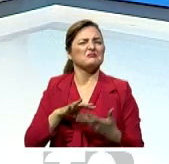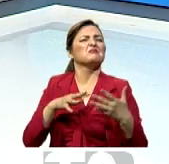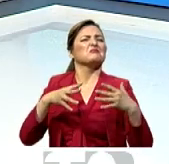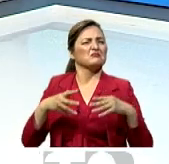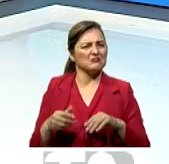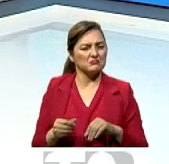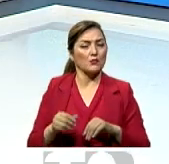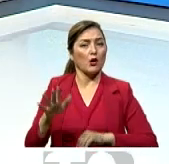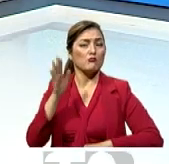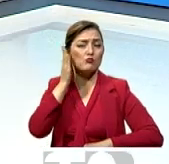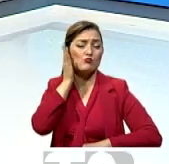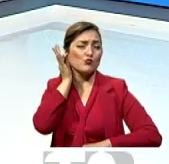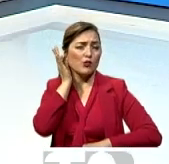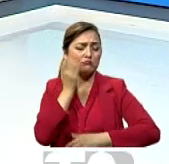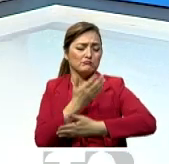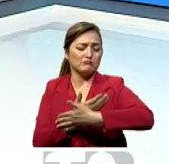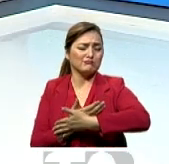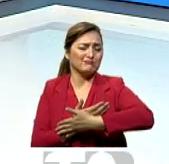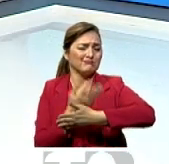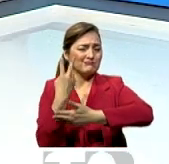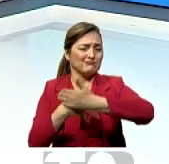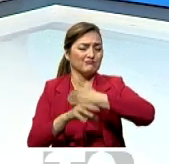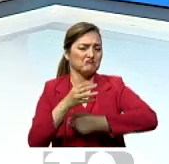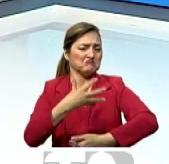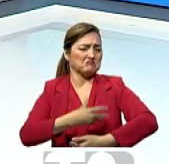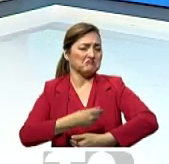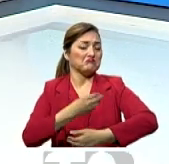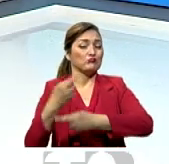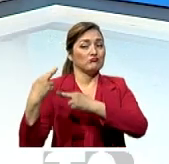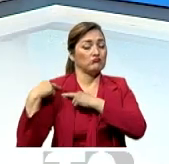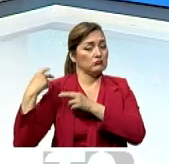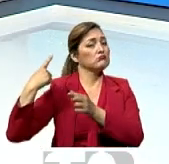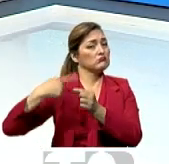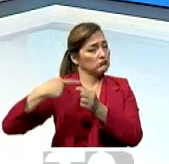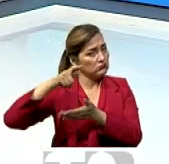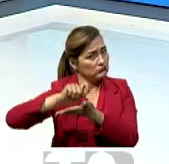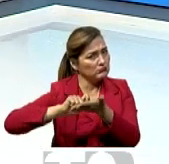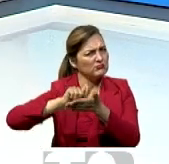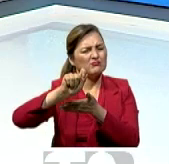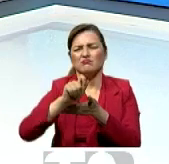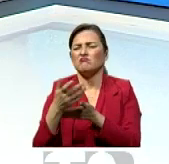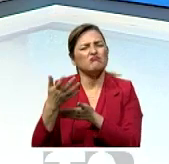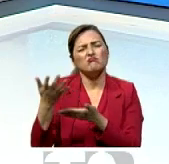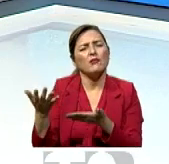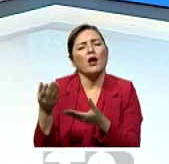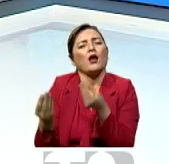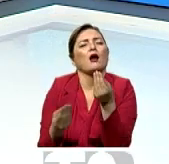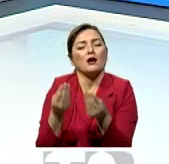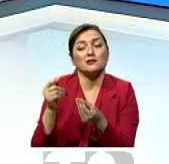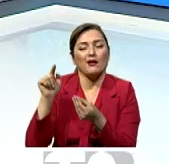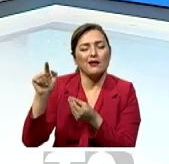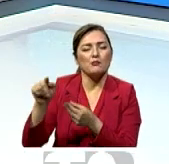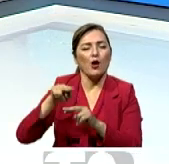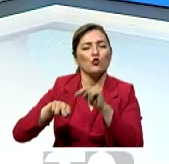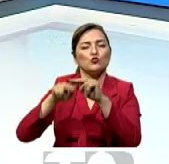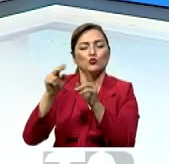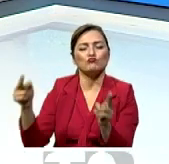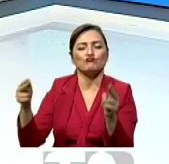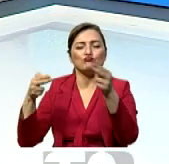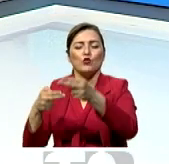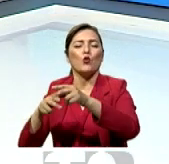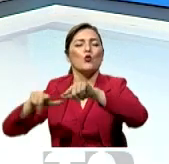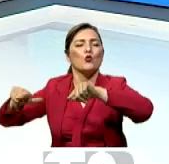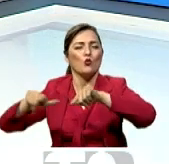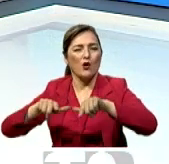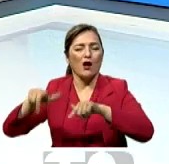materna responsable en Quito. En esta se establece la implementación de lactarios en estaciones de transferencia y terminales terrestres del